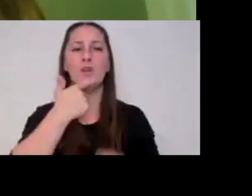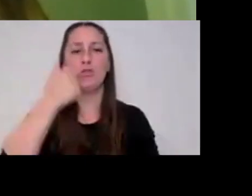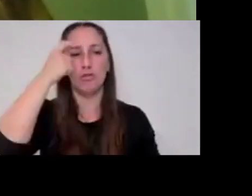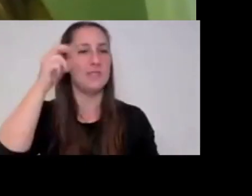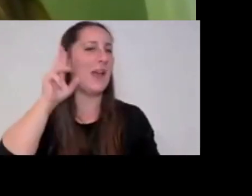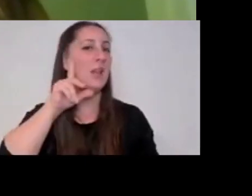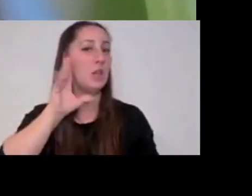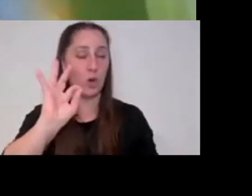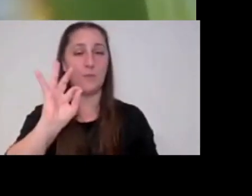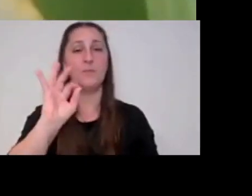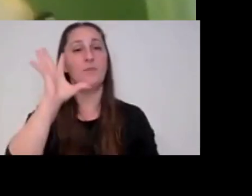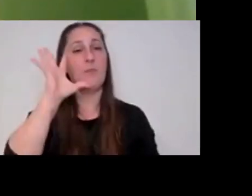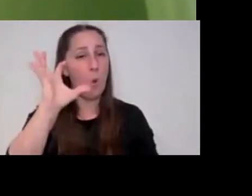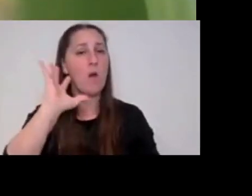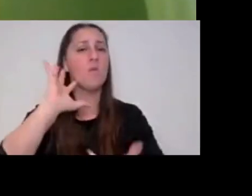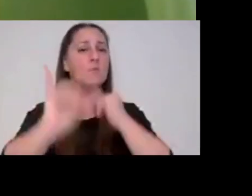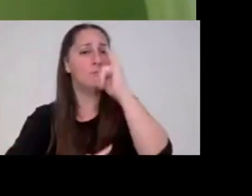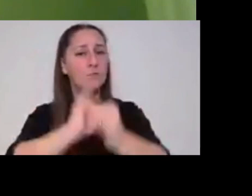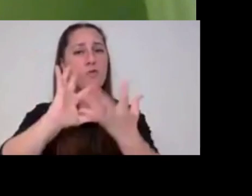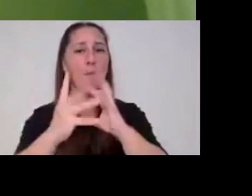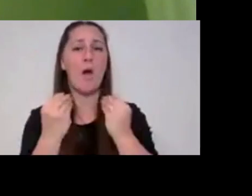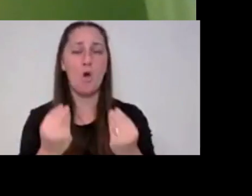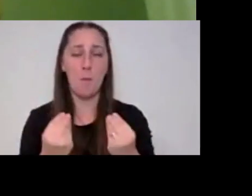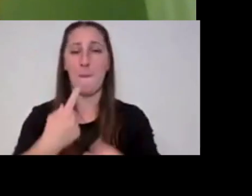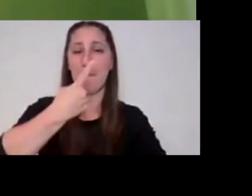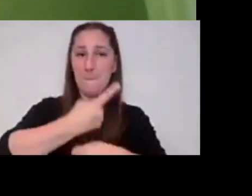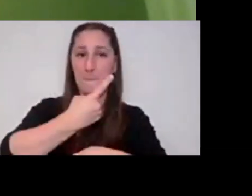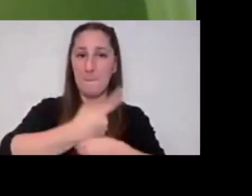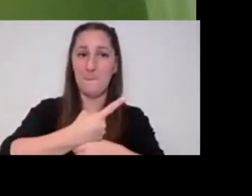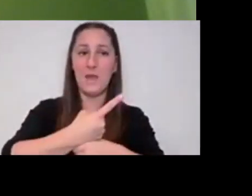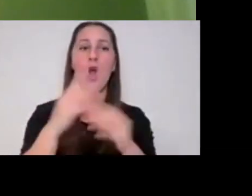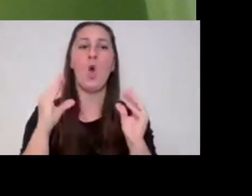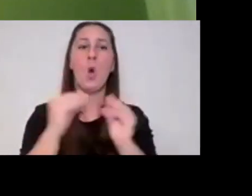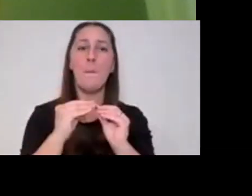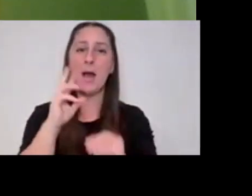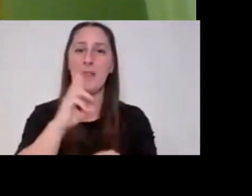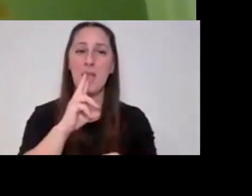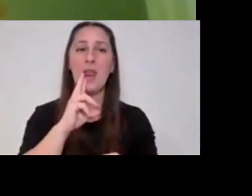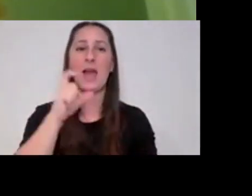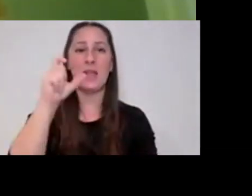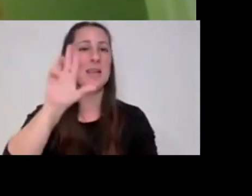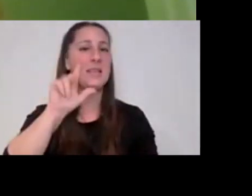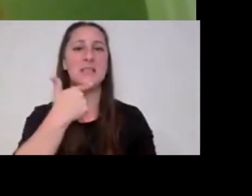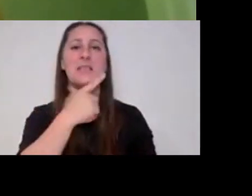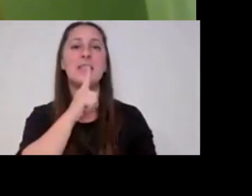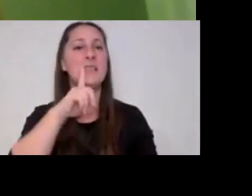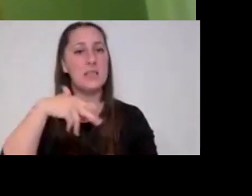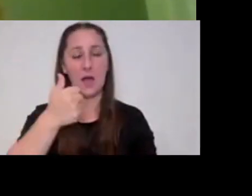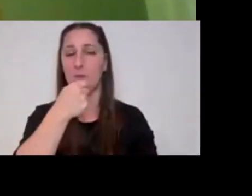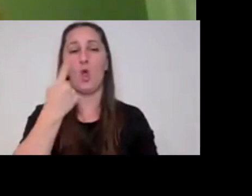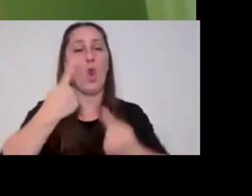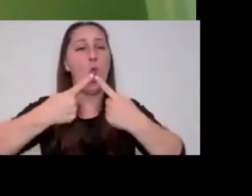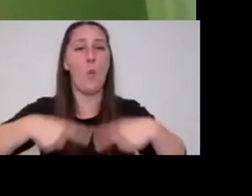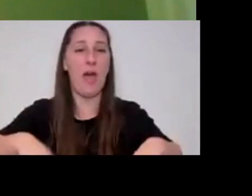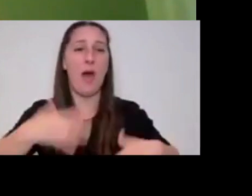Les recuerdo la modalidad de la jornada. En primer lugar, la compañera, la doctora Cristina Mancilla, nos presentará las novedades impositivas